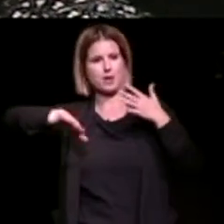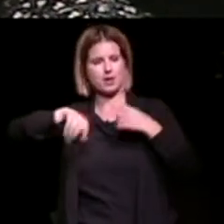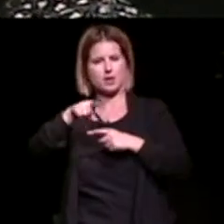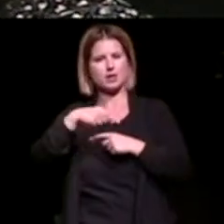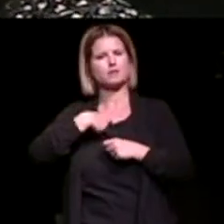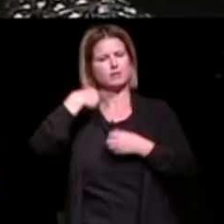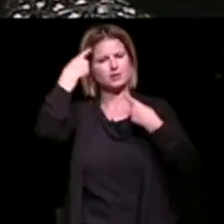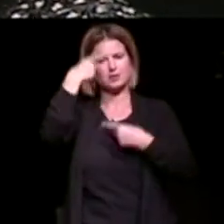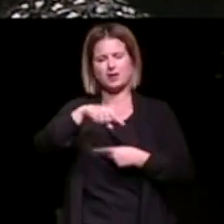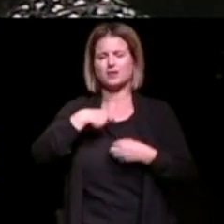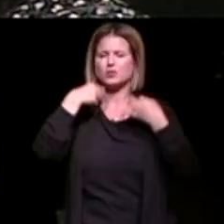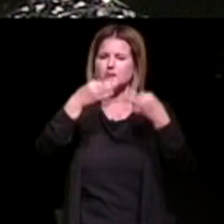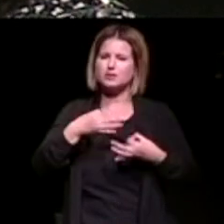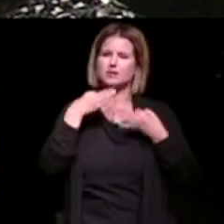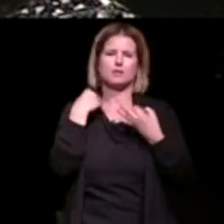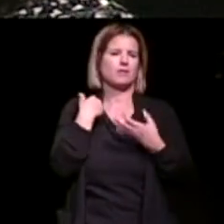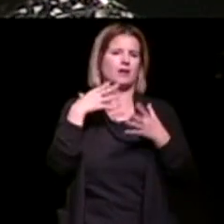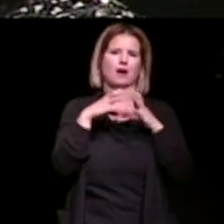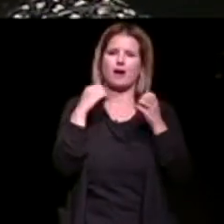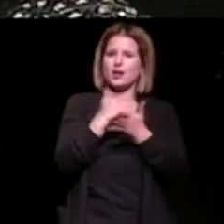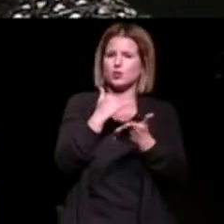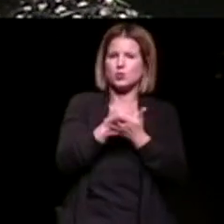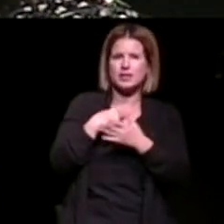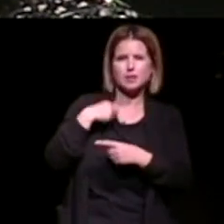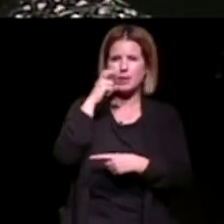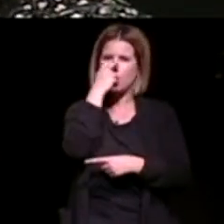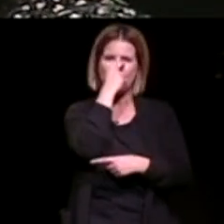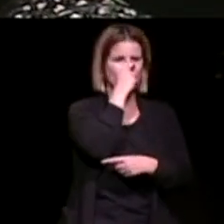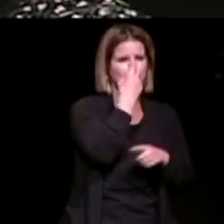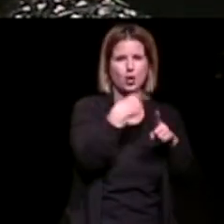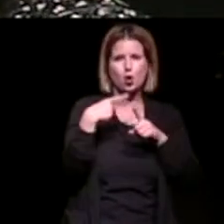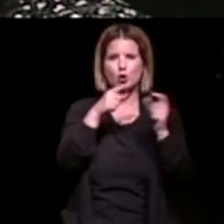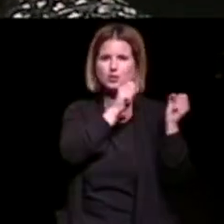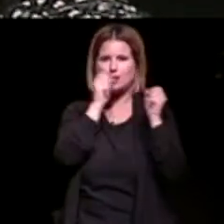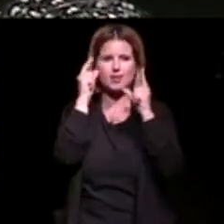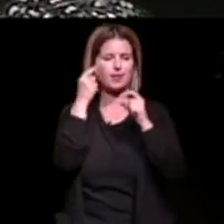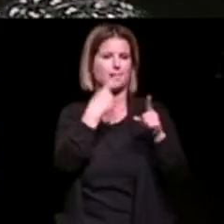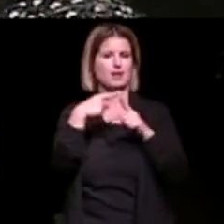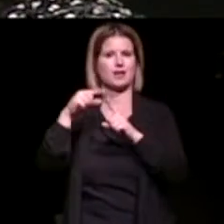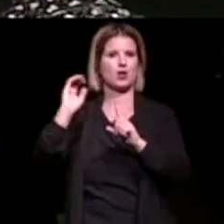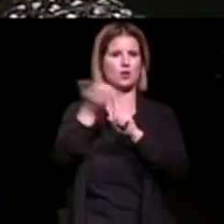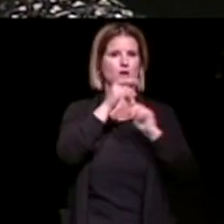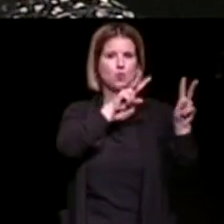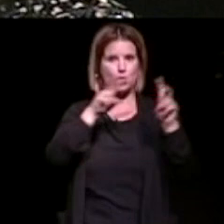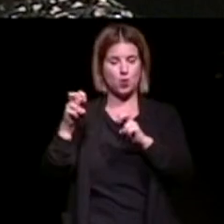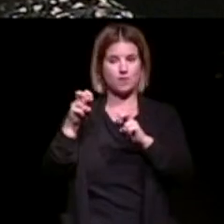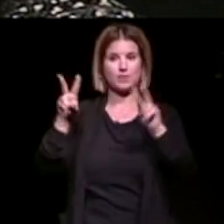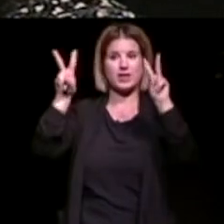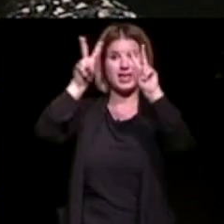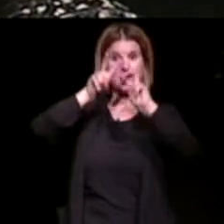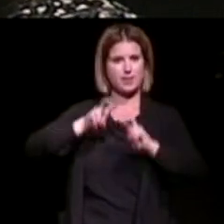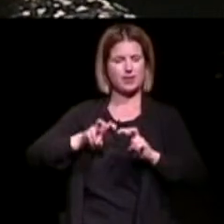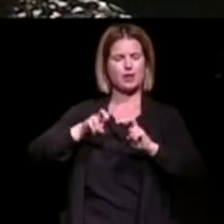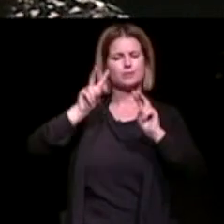siempre he sido muy estudiosa y que tenía mucha curiosidad por descubrir cosas nuevas la investigación sin duda